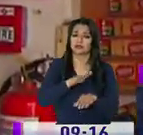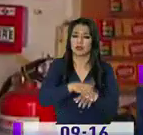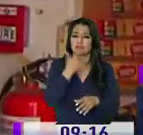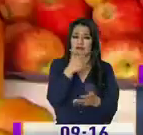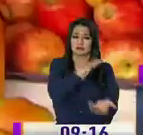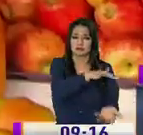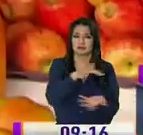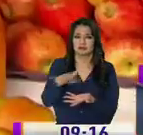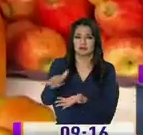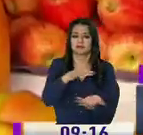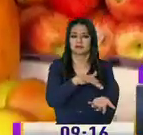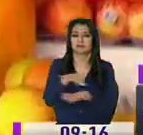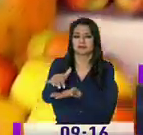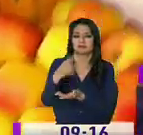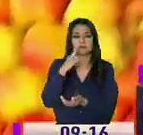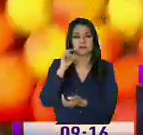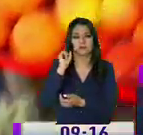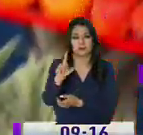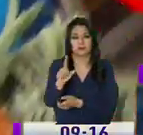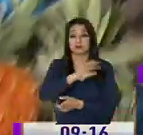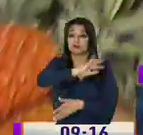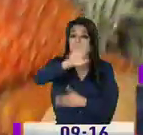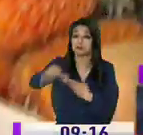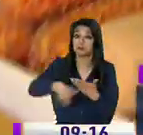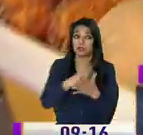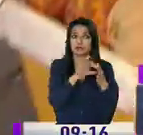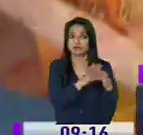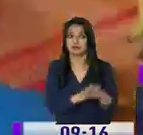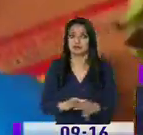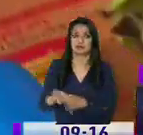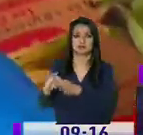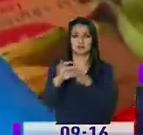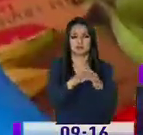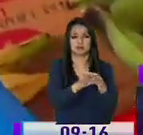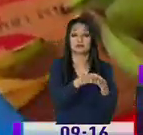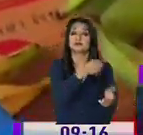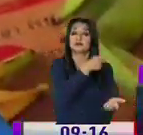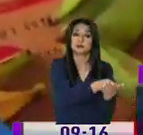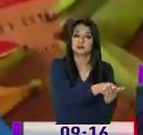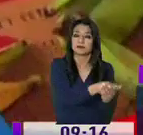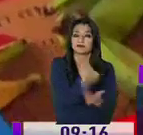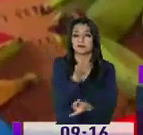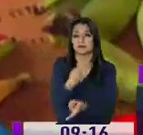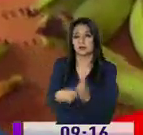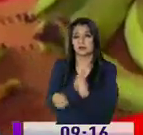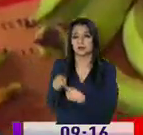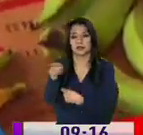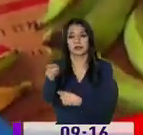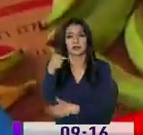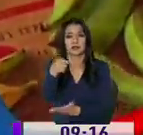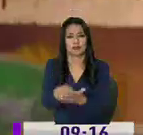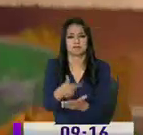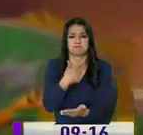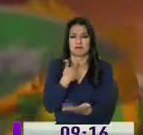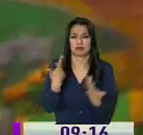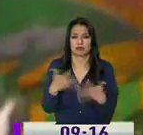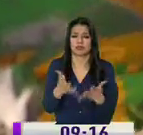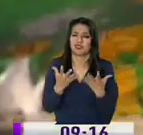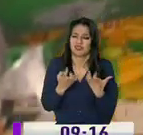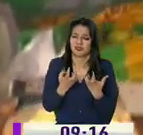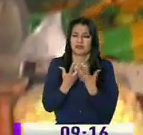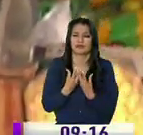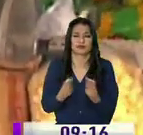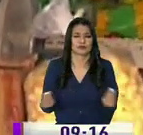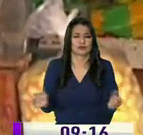mercadería. Todos ellos son parte de esta cadena de distribución de víveres de primera necesidad que anhelan se solucionen